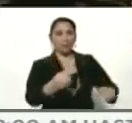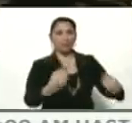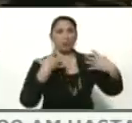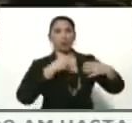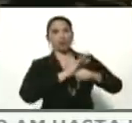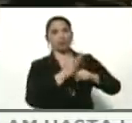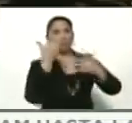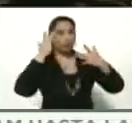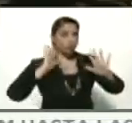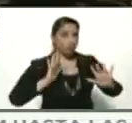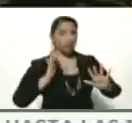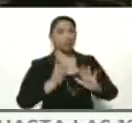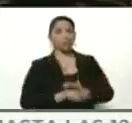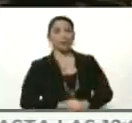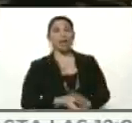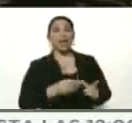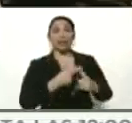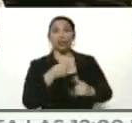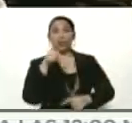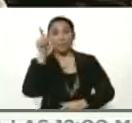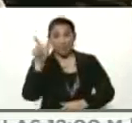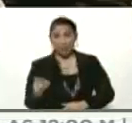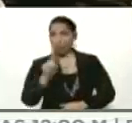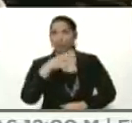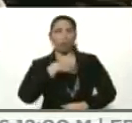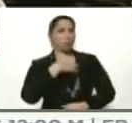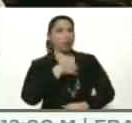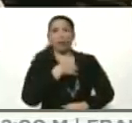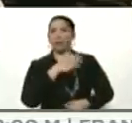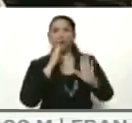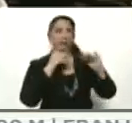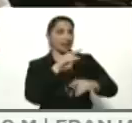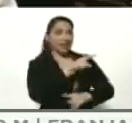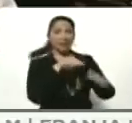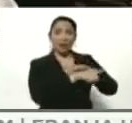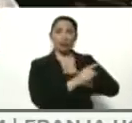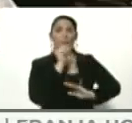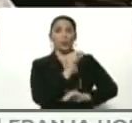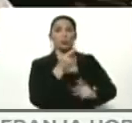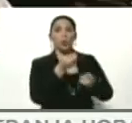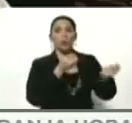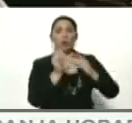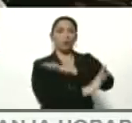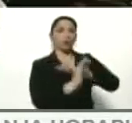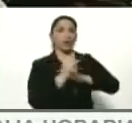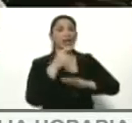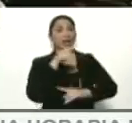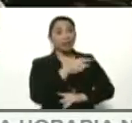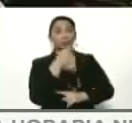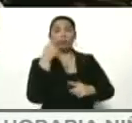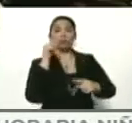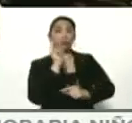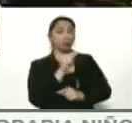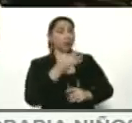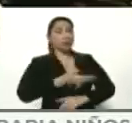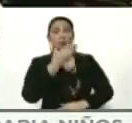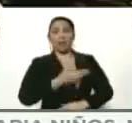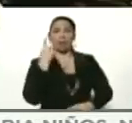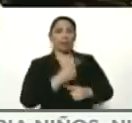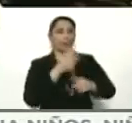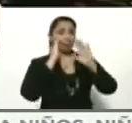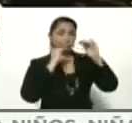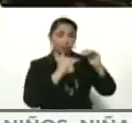si llegan a tener la enfermedad. Entonces, estas personas no deben atender en los PASI, perdón. Y ese es uno de los puntos también importantes de